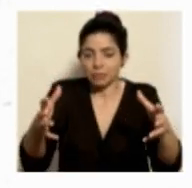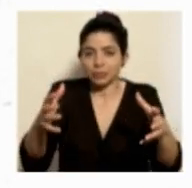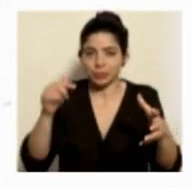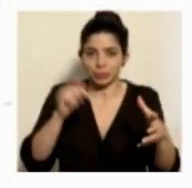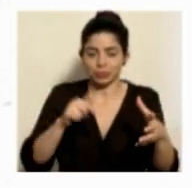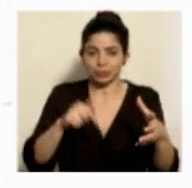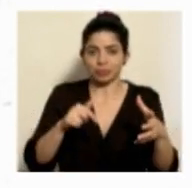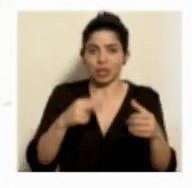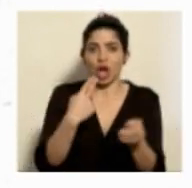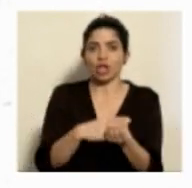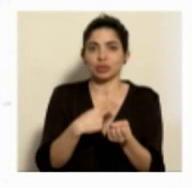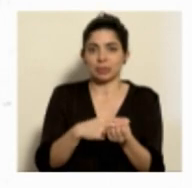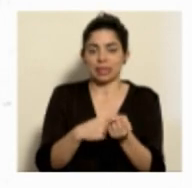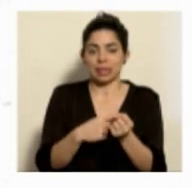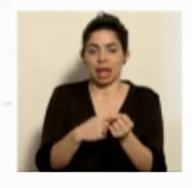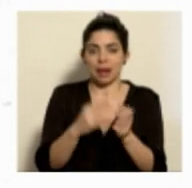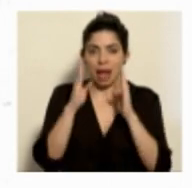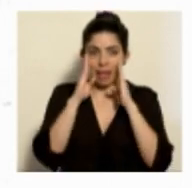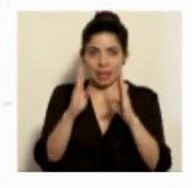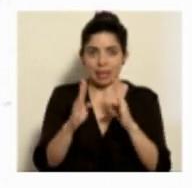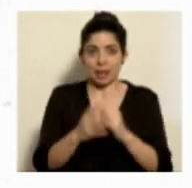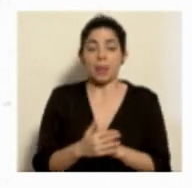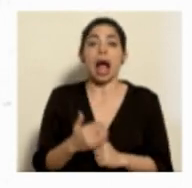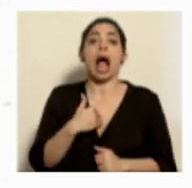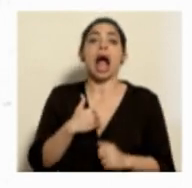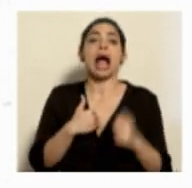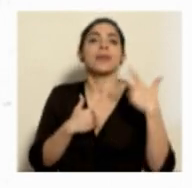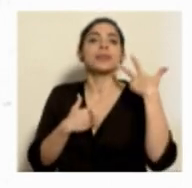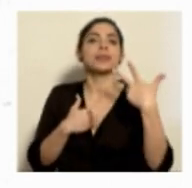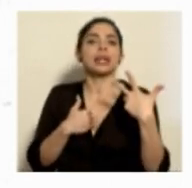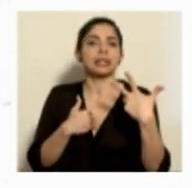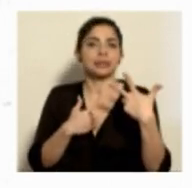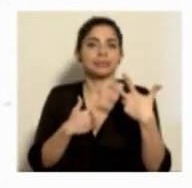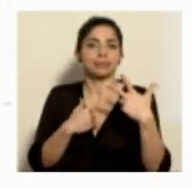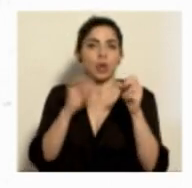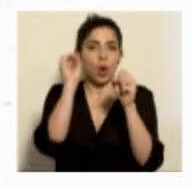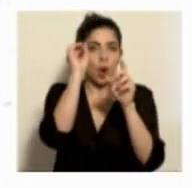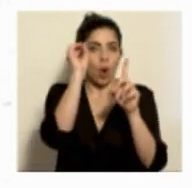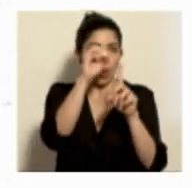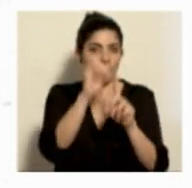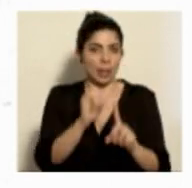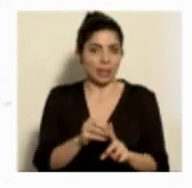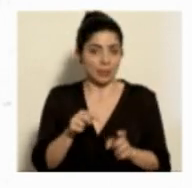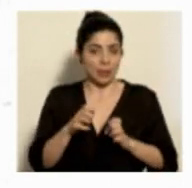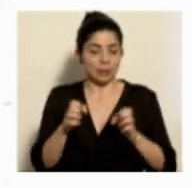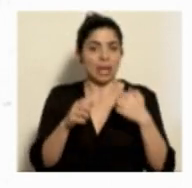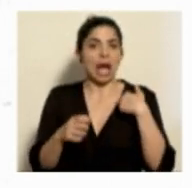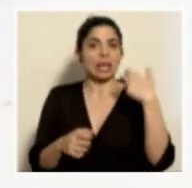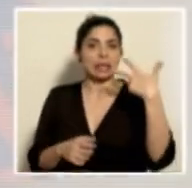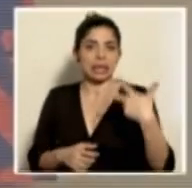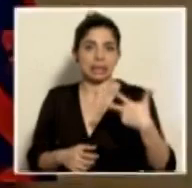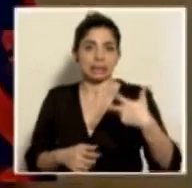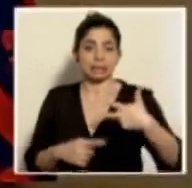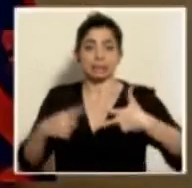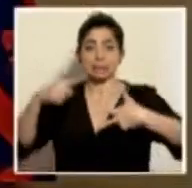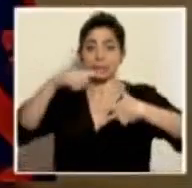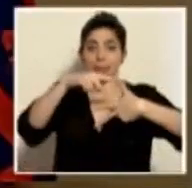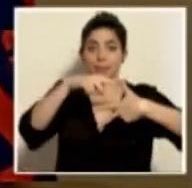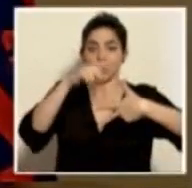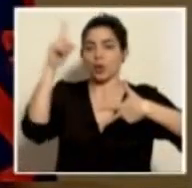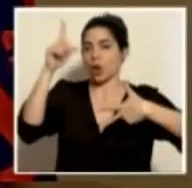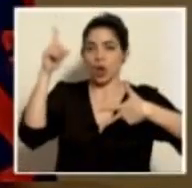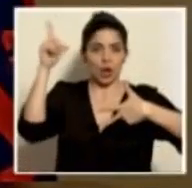de hospitalización. Hay 3 objetivos con esta estrategia. La primera y